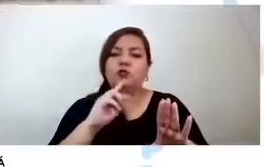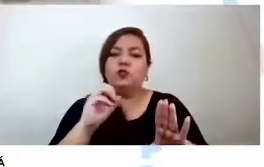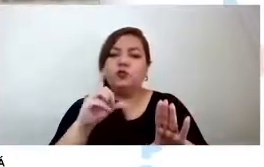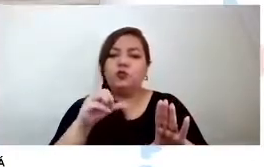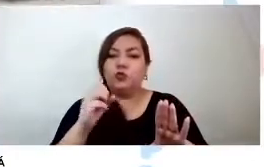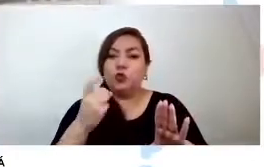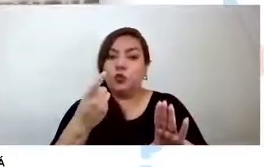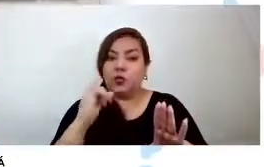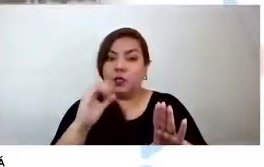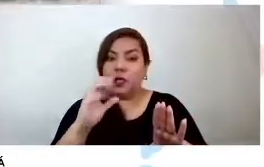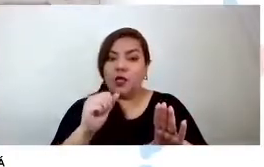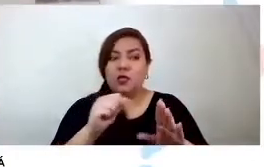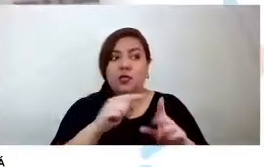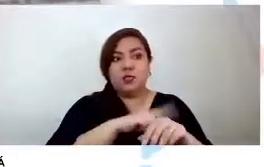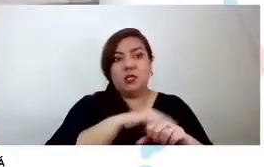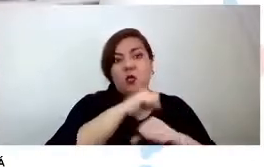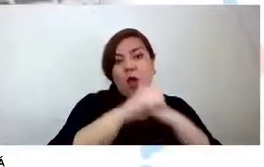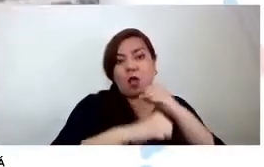del 30,